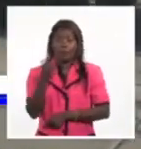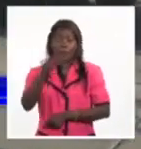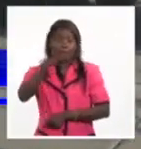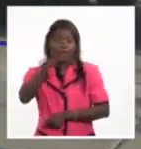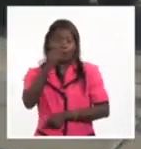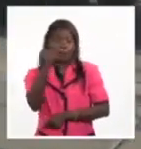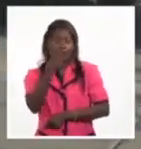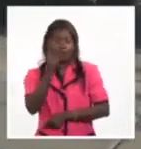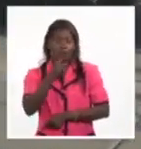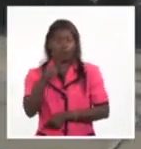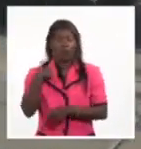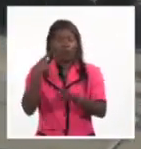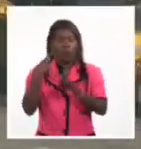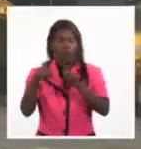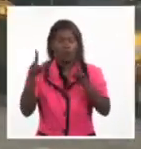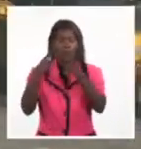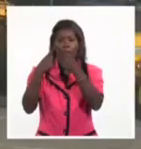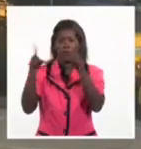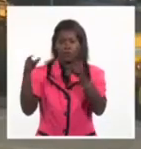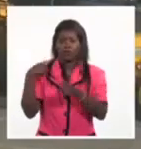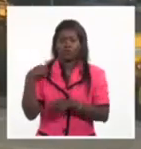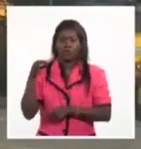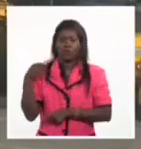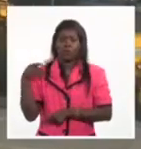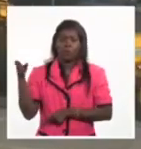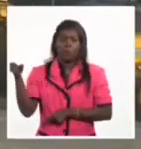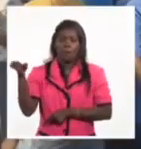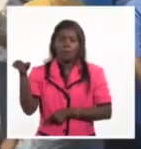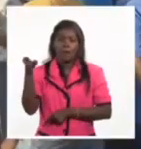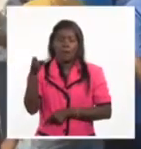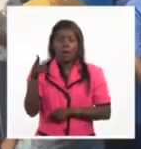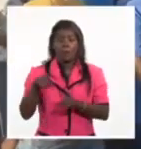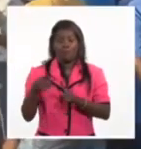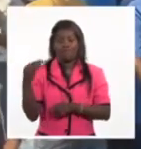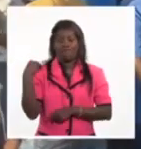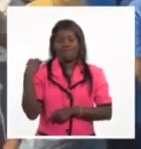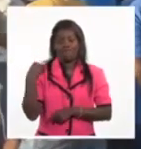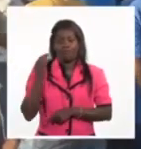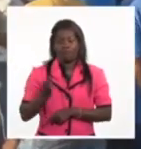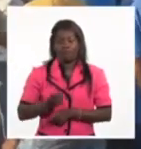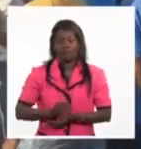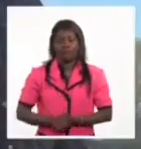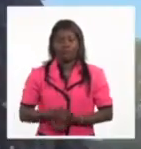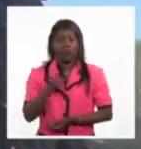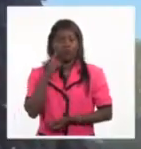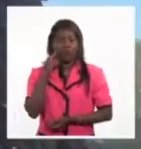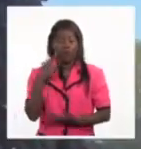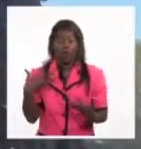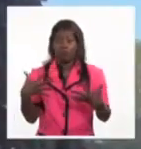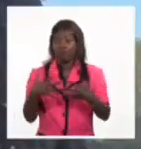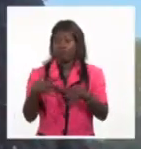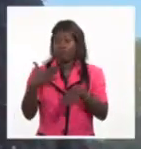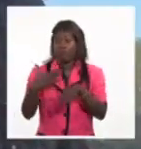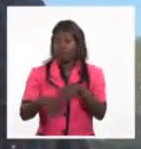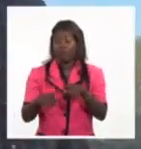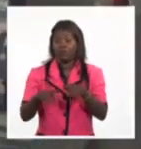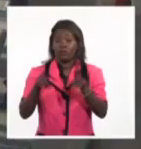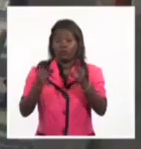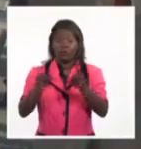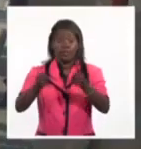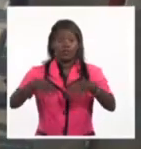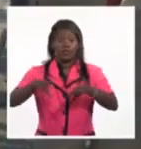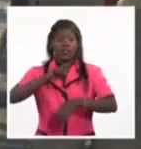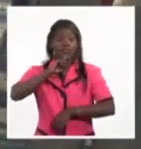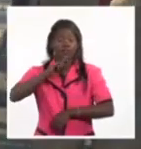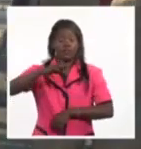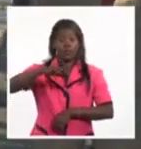Pinar del Río, sino en cualquier parte que nos necesiten. Una muestra humanitaria asumida sistemáticamente en estas contingencias